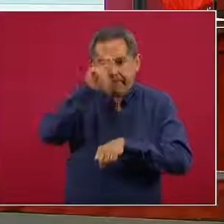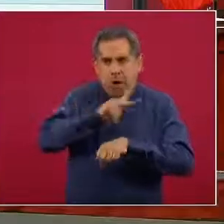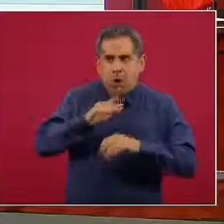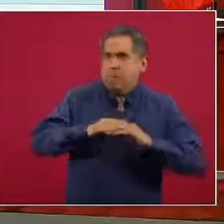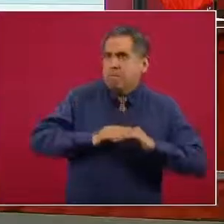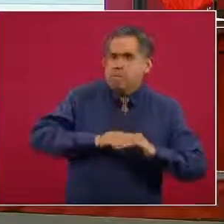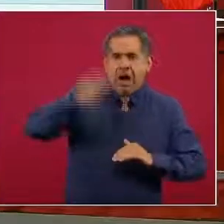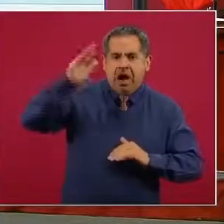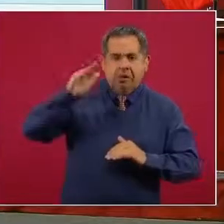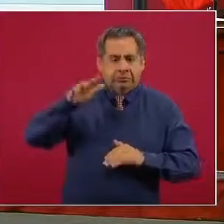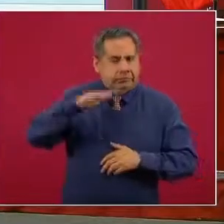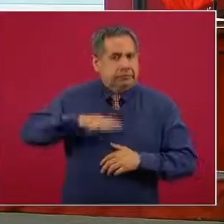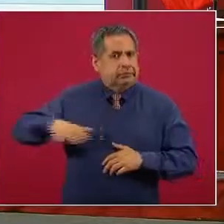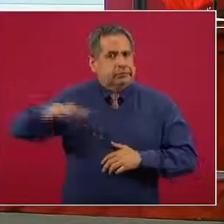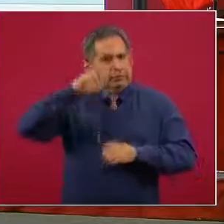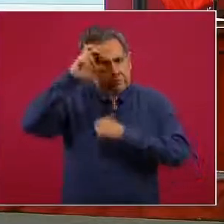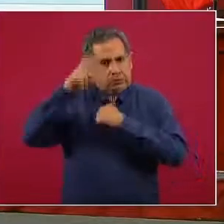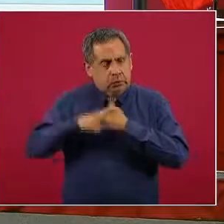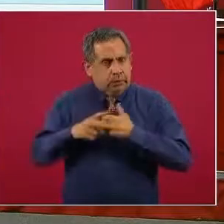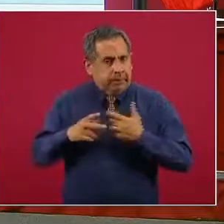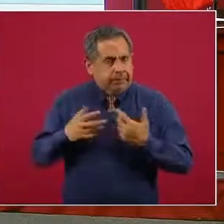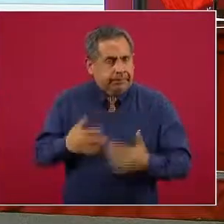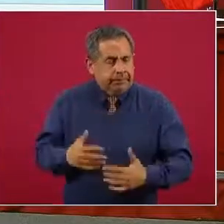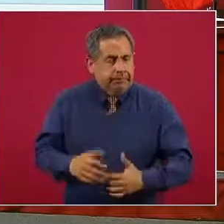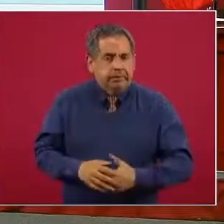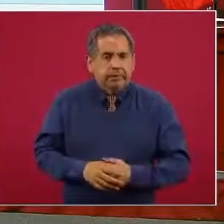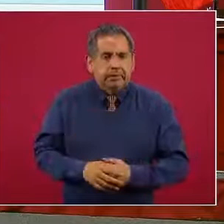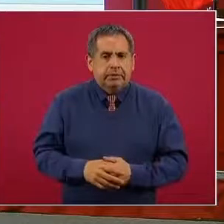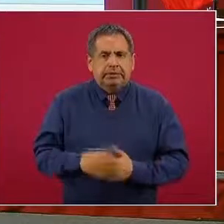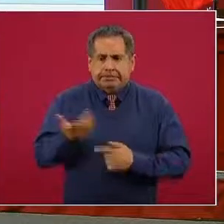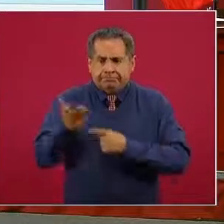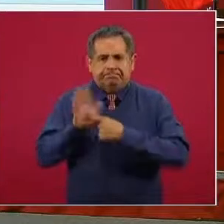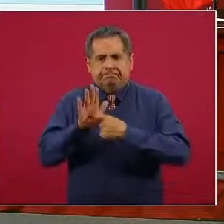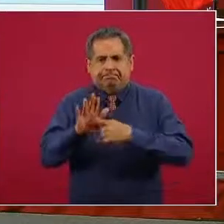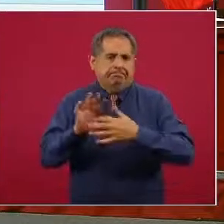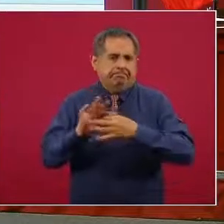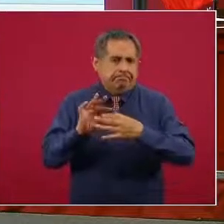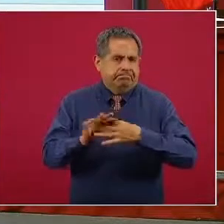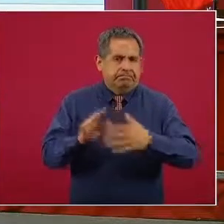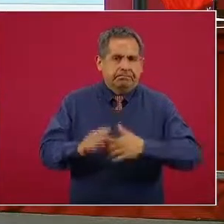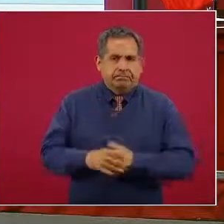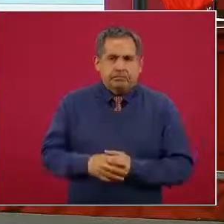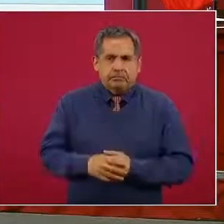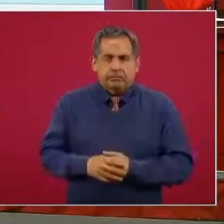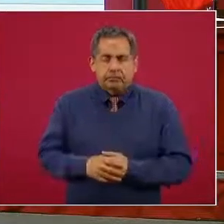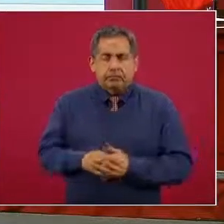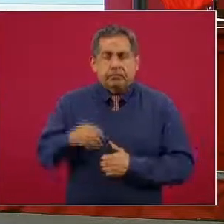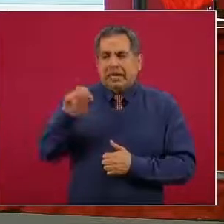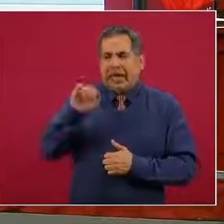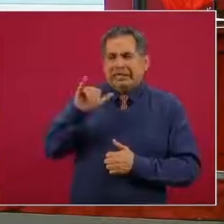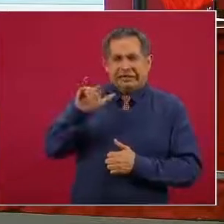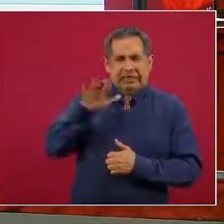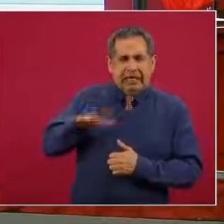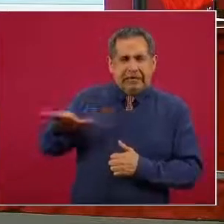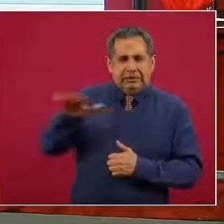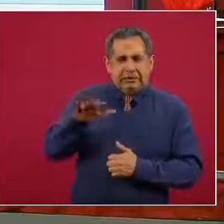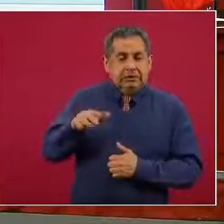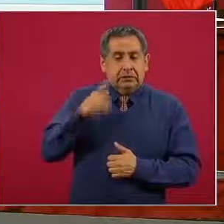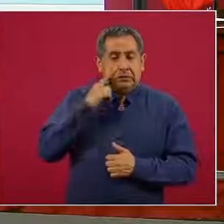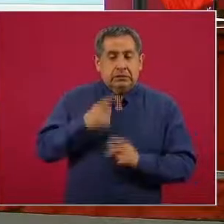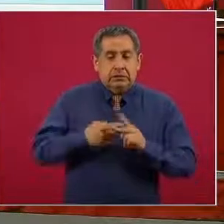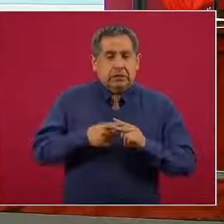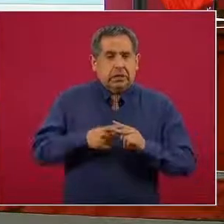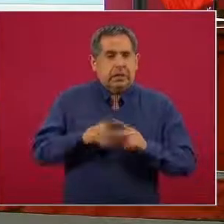mayoría de los países de esa región, que los hemos presentado aquí recientemente. Asia Sudoriental tenemos un